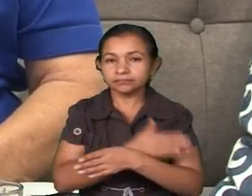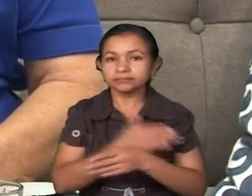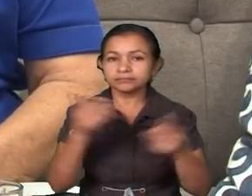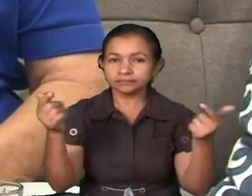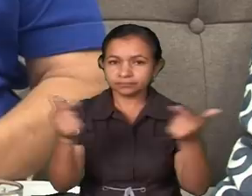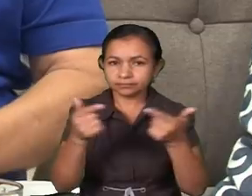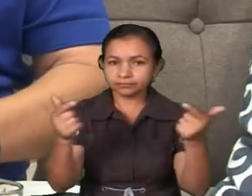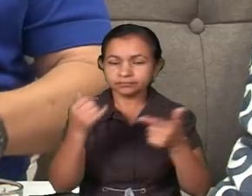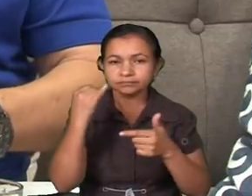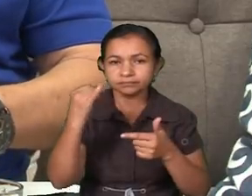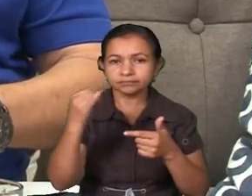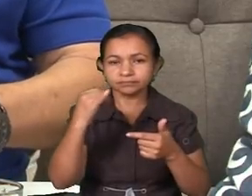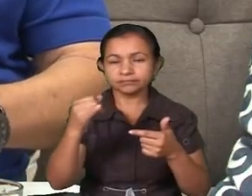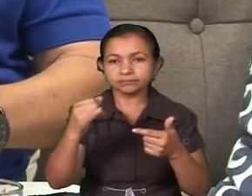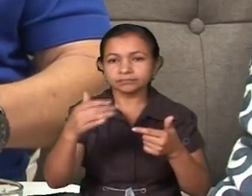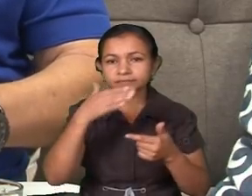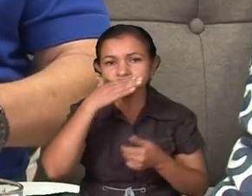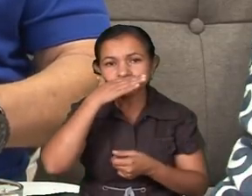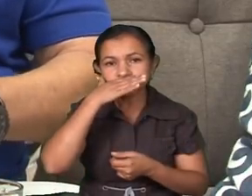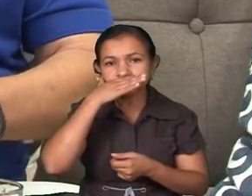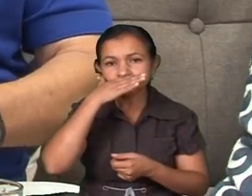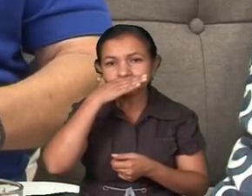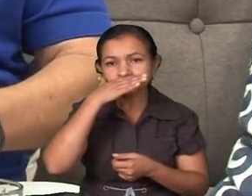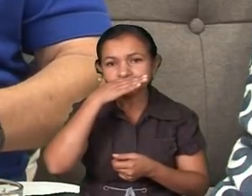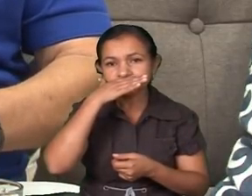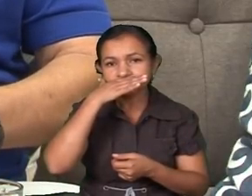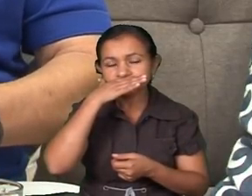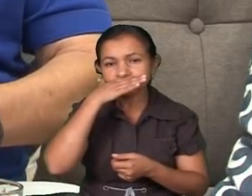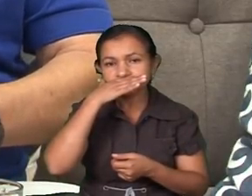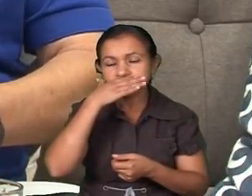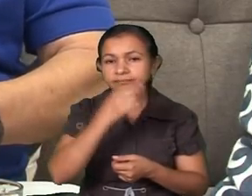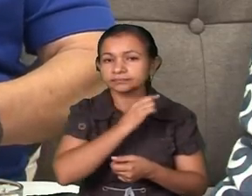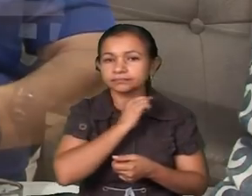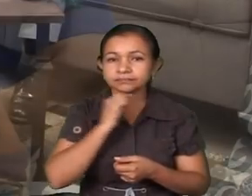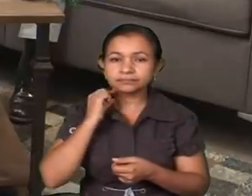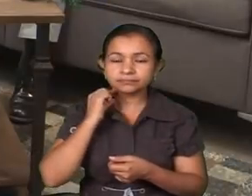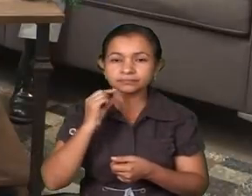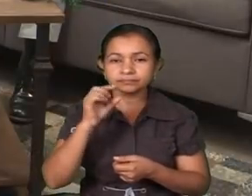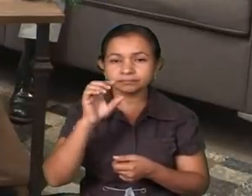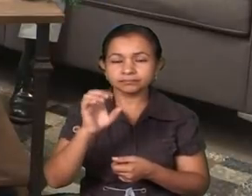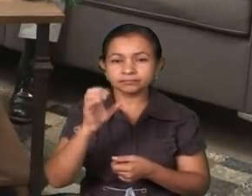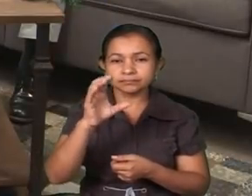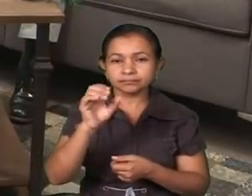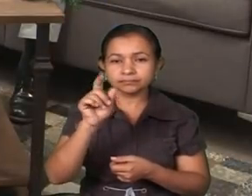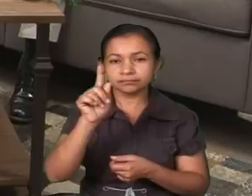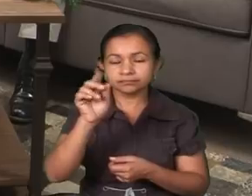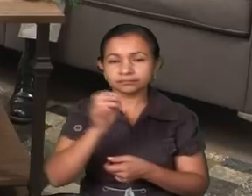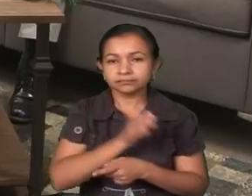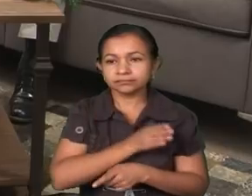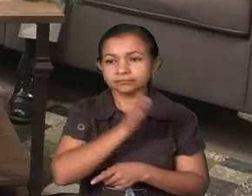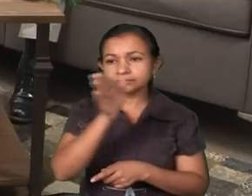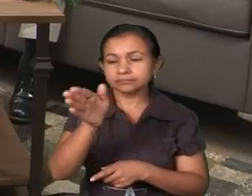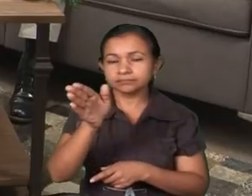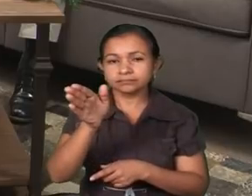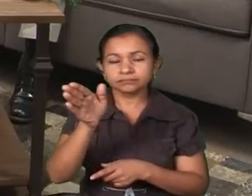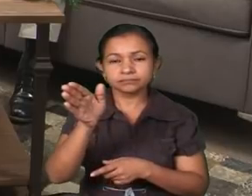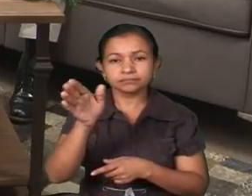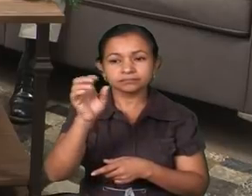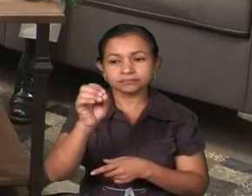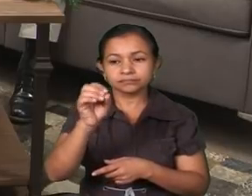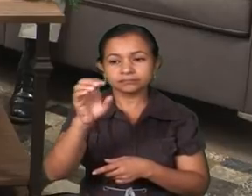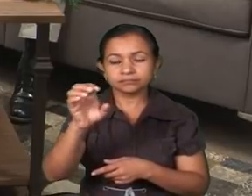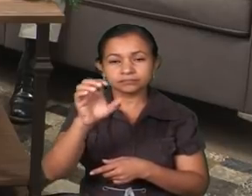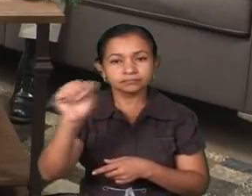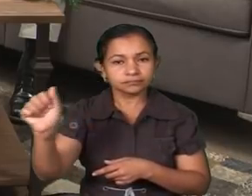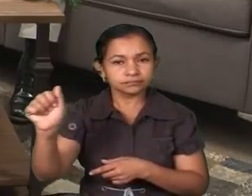cierto, como sandinista, el padre Escoto fue a la OEA a hablar, pero fue a